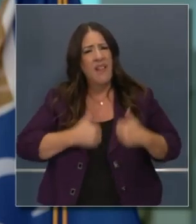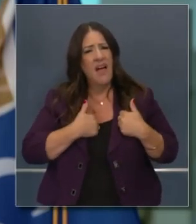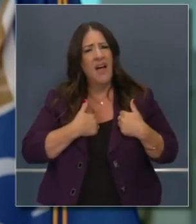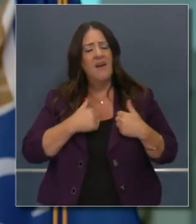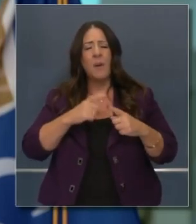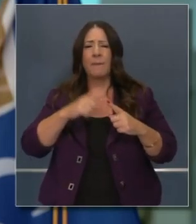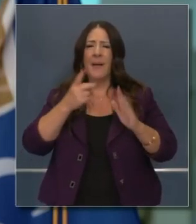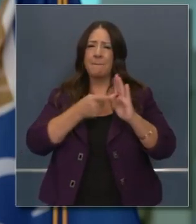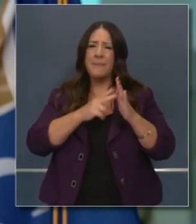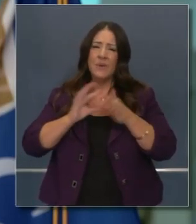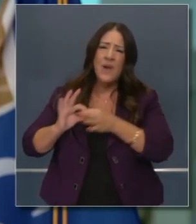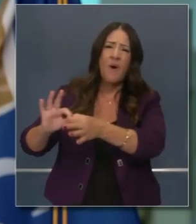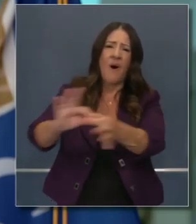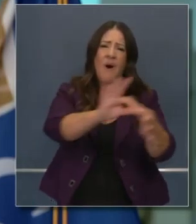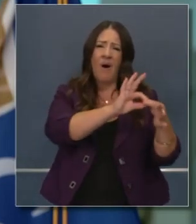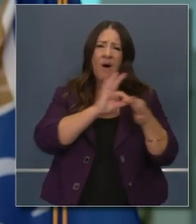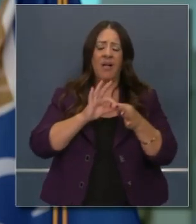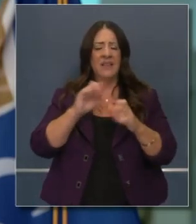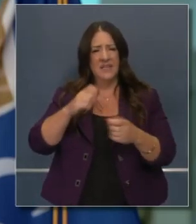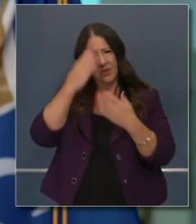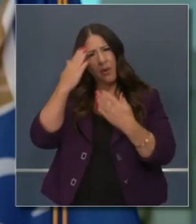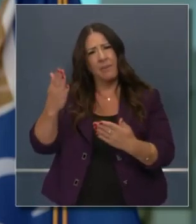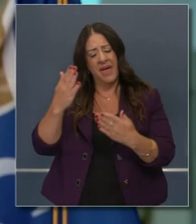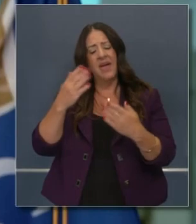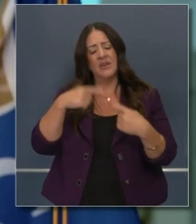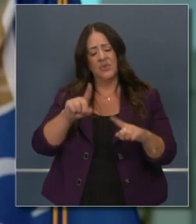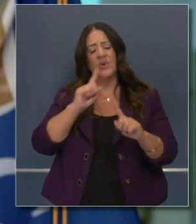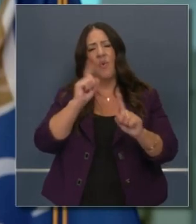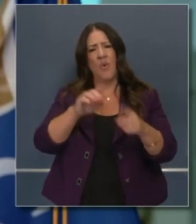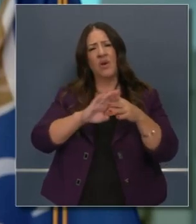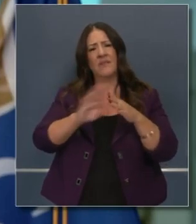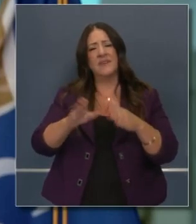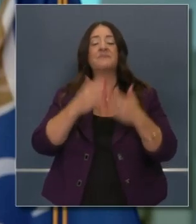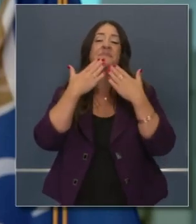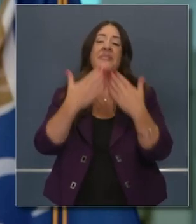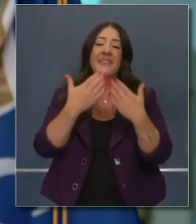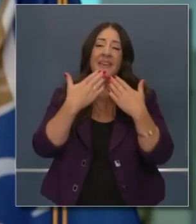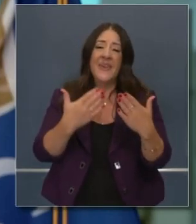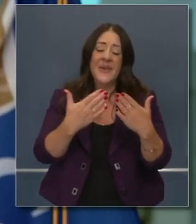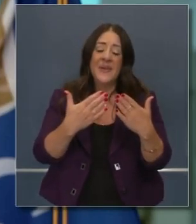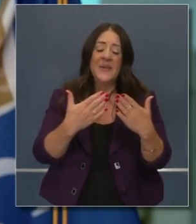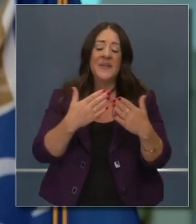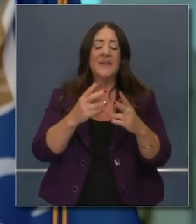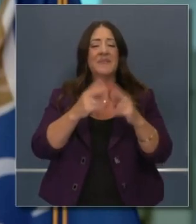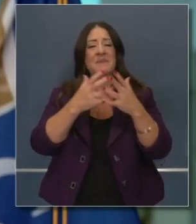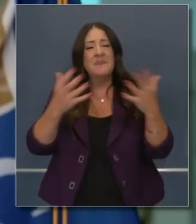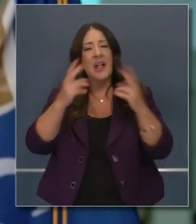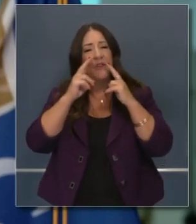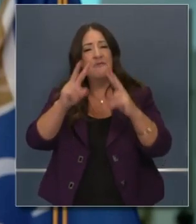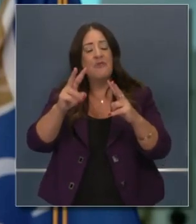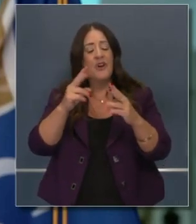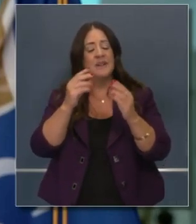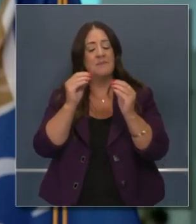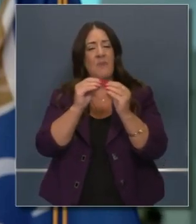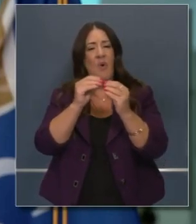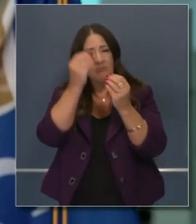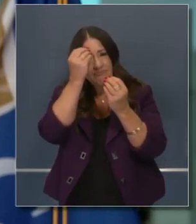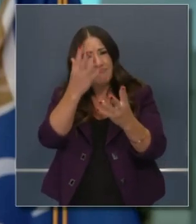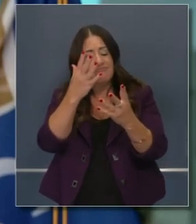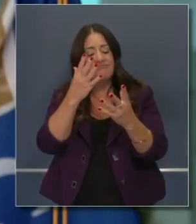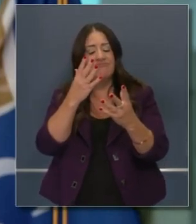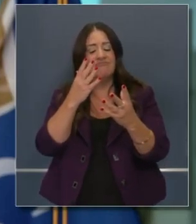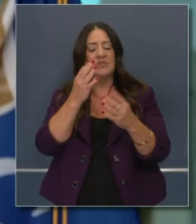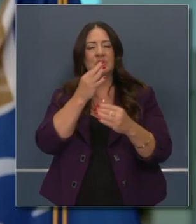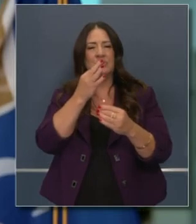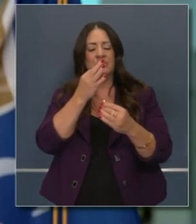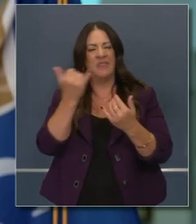sus vidas. Pero ustedes, todos nosotros, tenemos un papel importante en todo eso también. Así que muchas gracias a